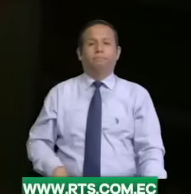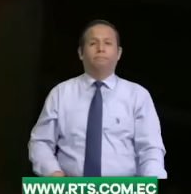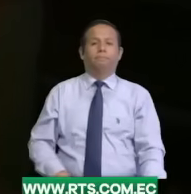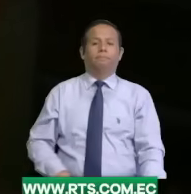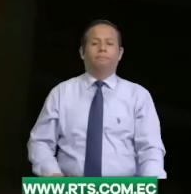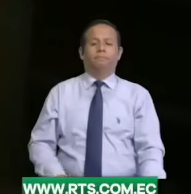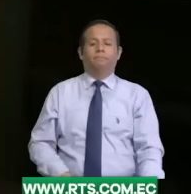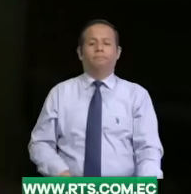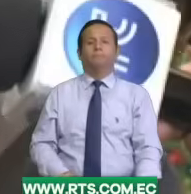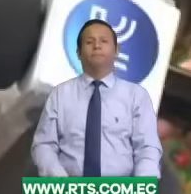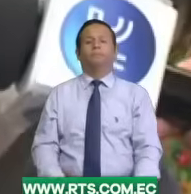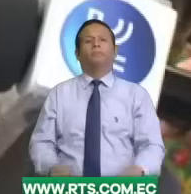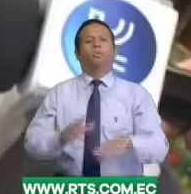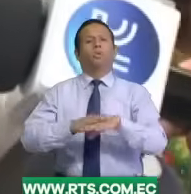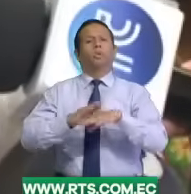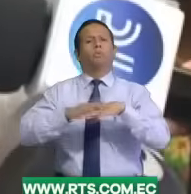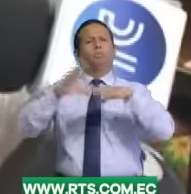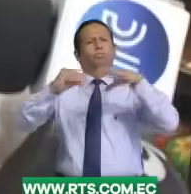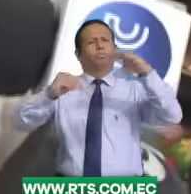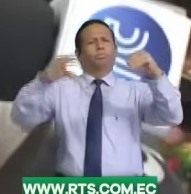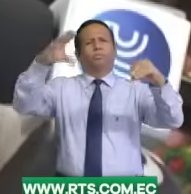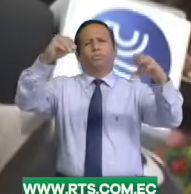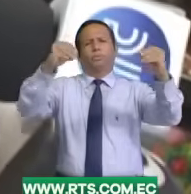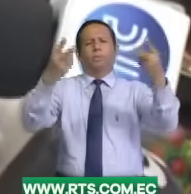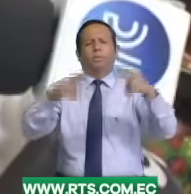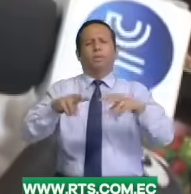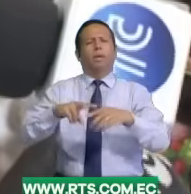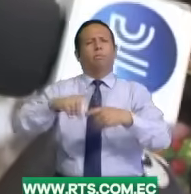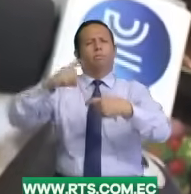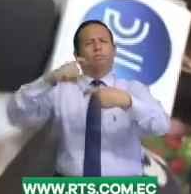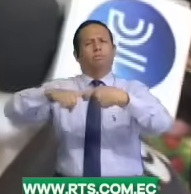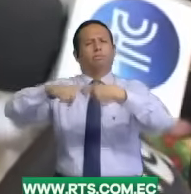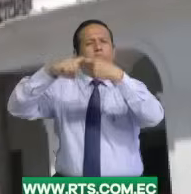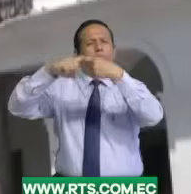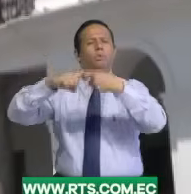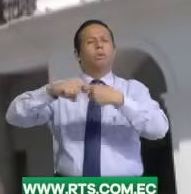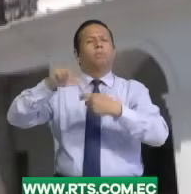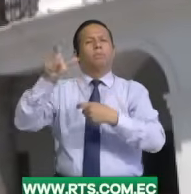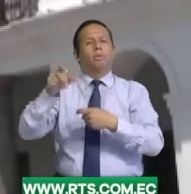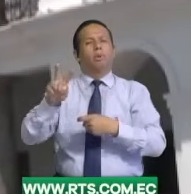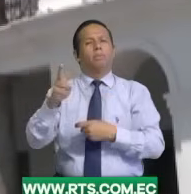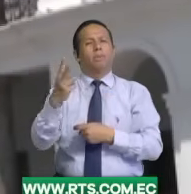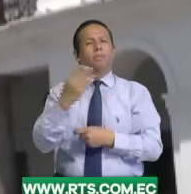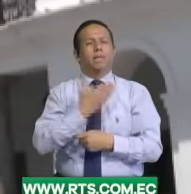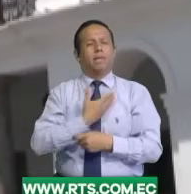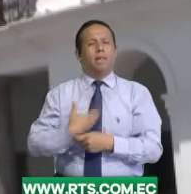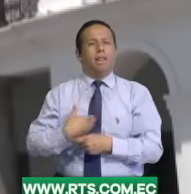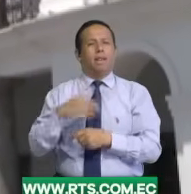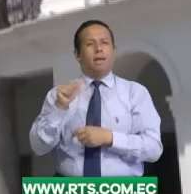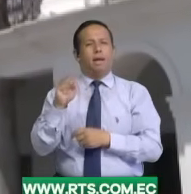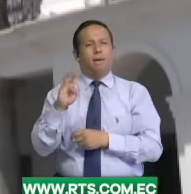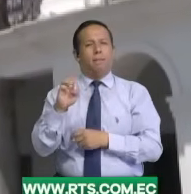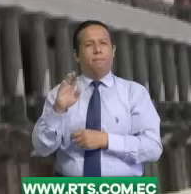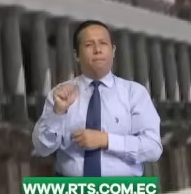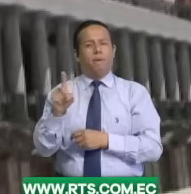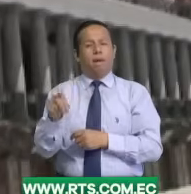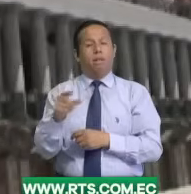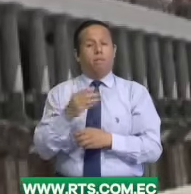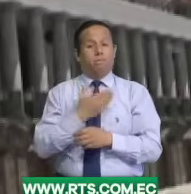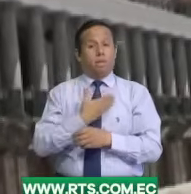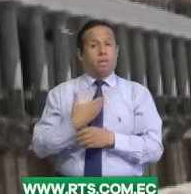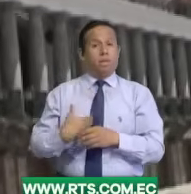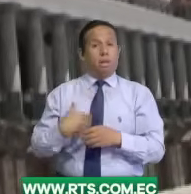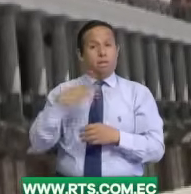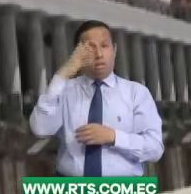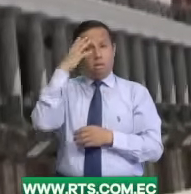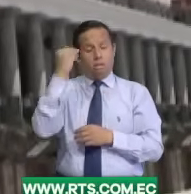La crisis energética y la suspensión de la vicepresidenta Verónica Abad obligaron al Ejecutivo a reorganizar las fichas